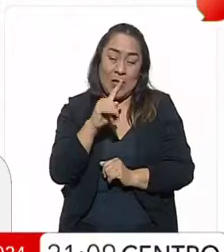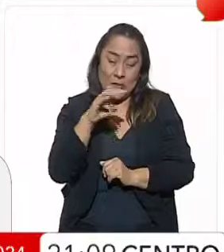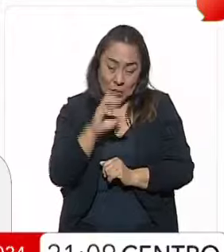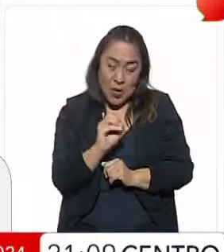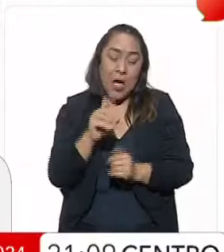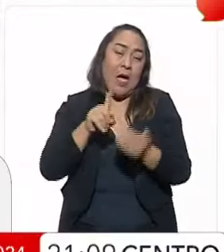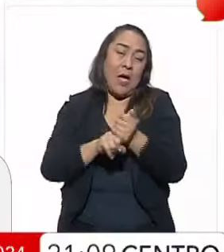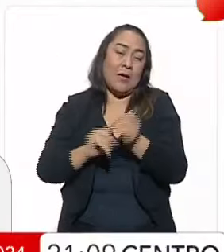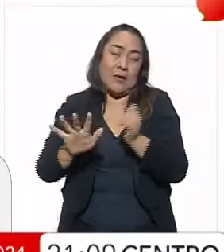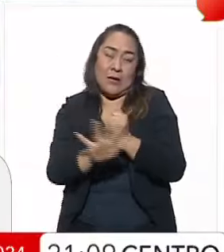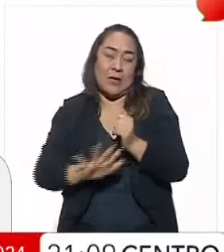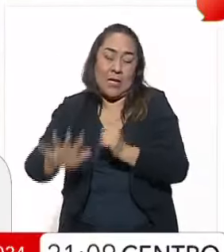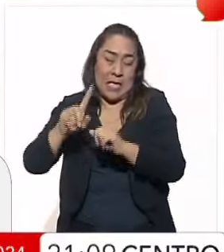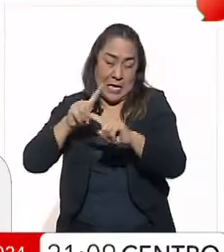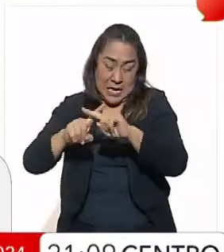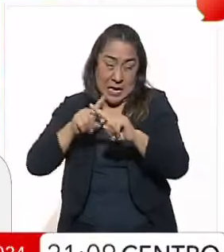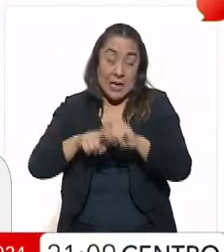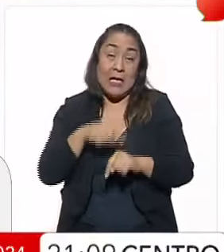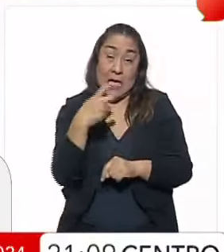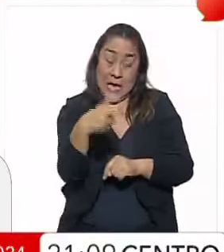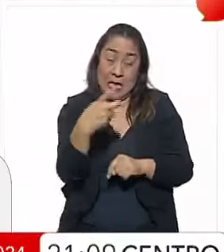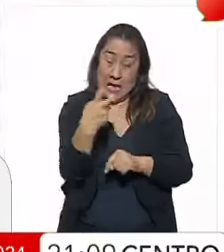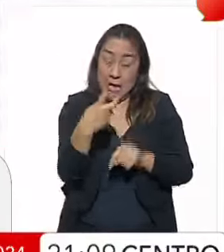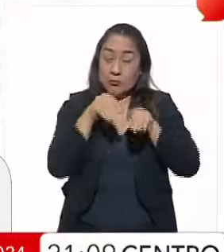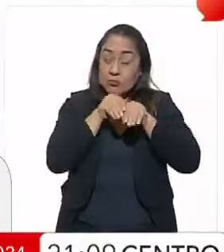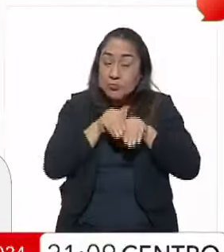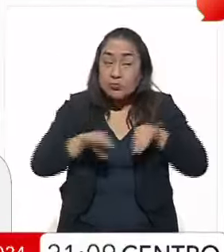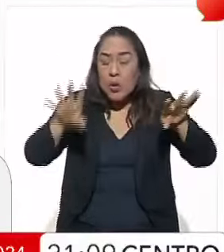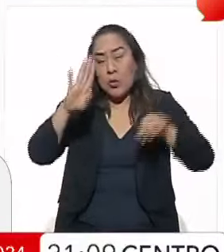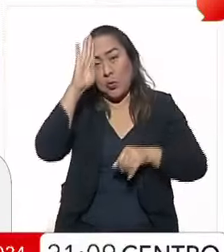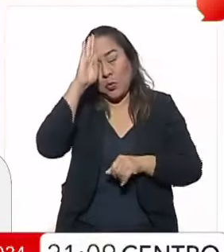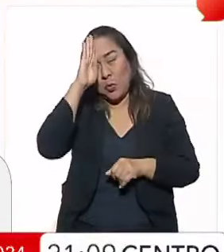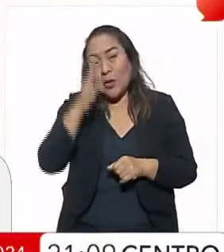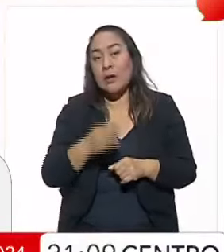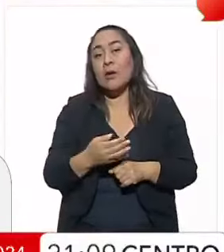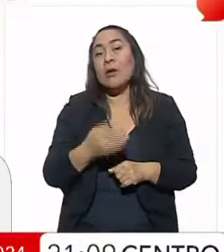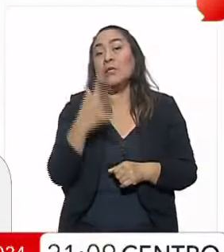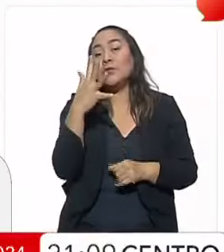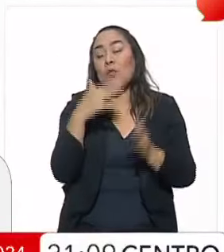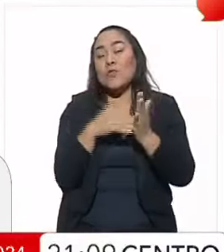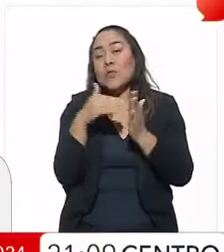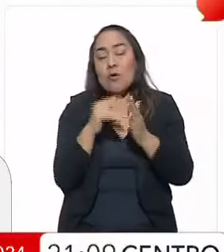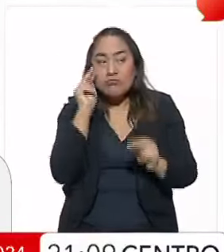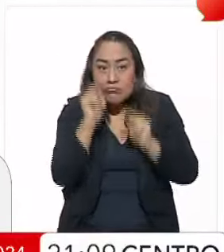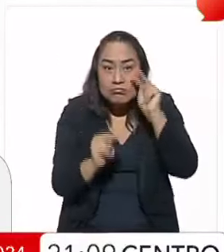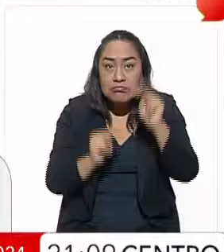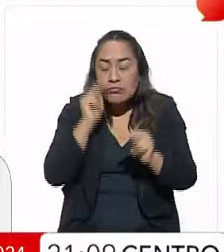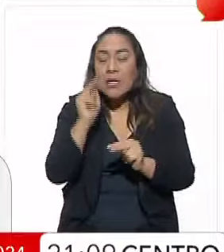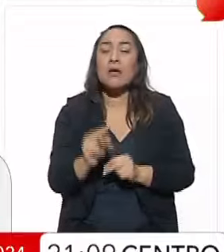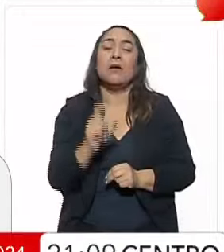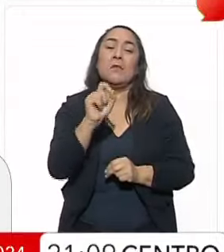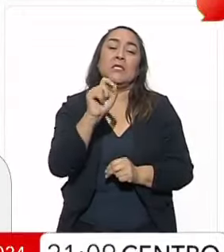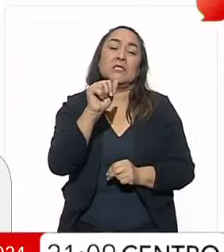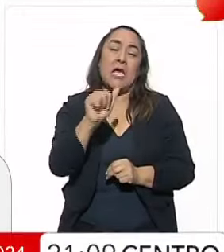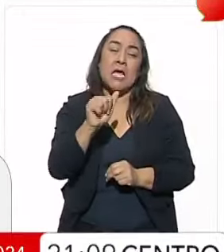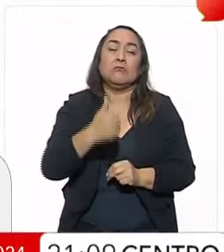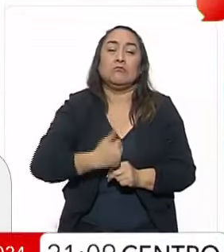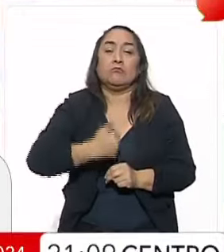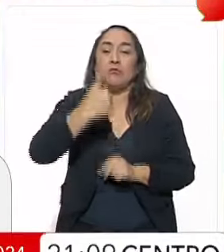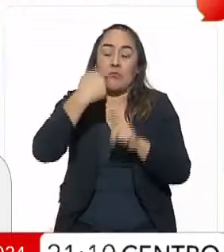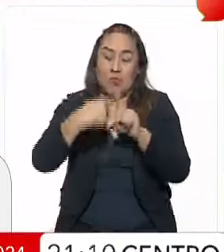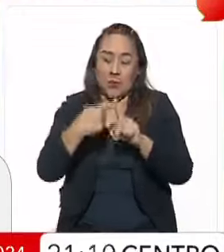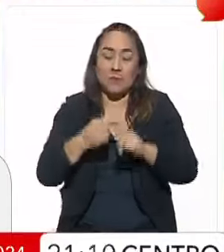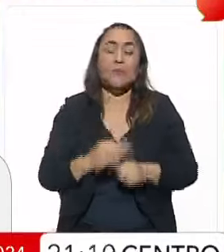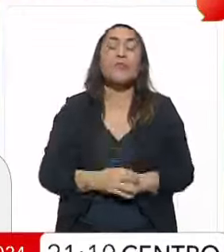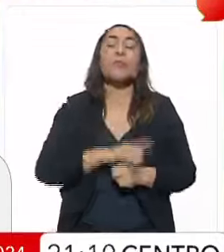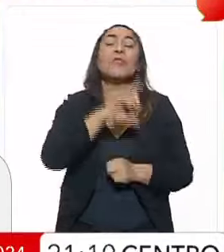las comunidades de X, ya que dicha publicación alcanzó 5 millones de visualizaciones, así como 26 reacciones positivas.